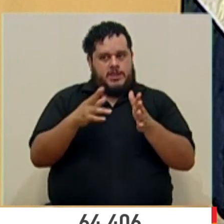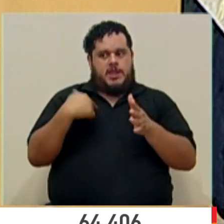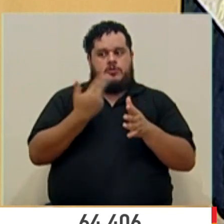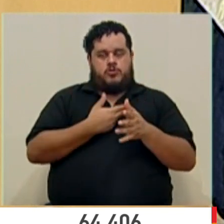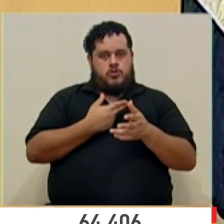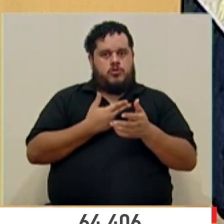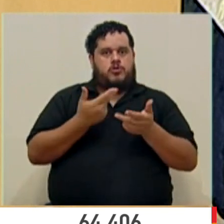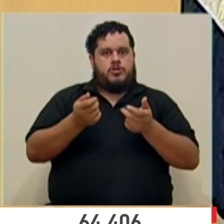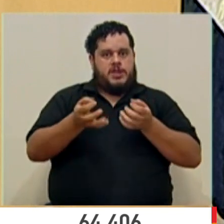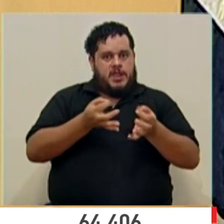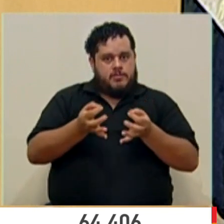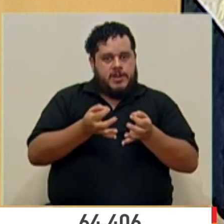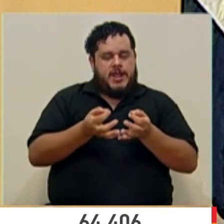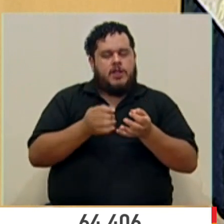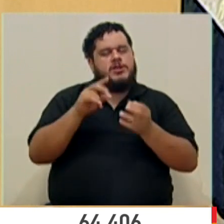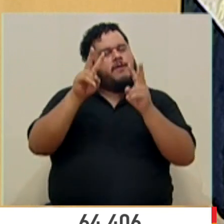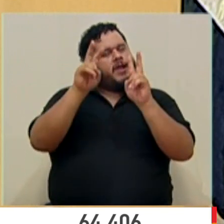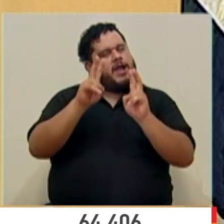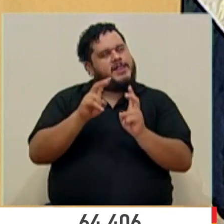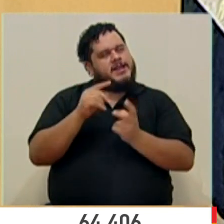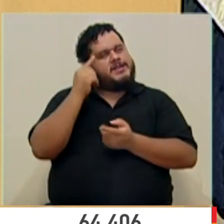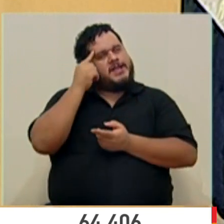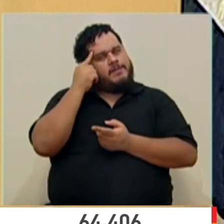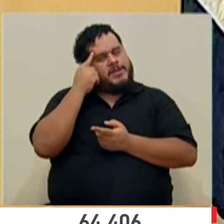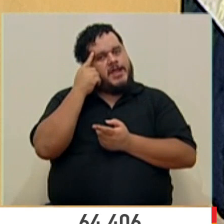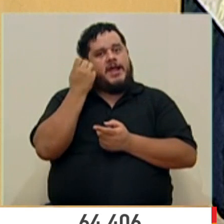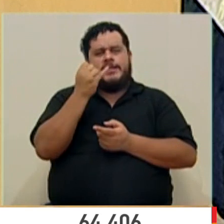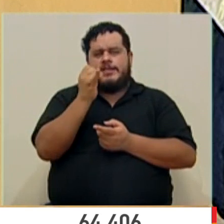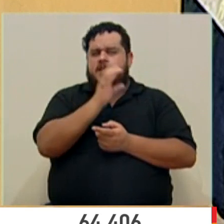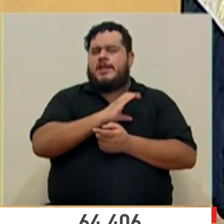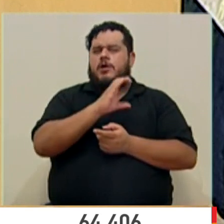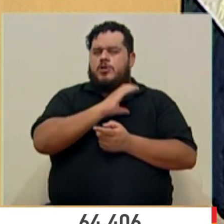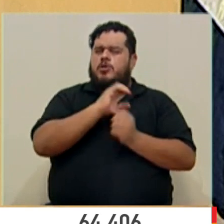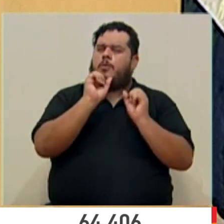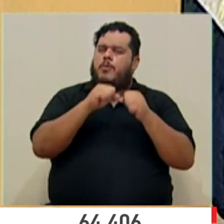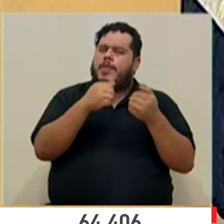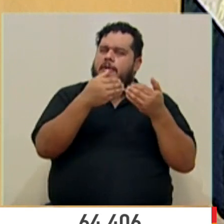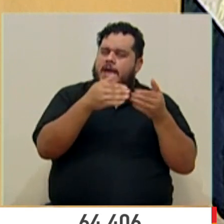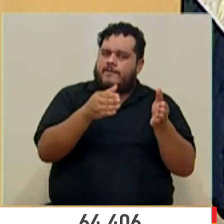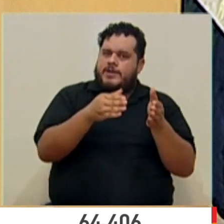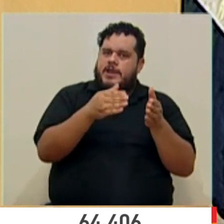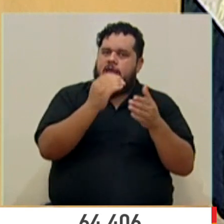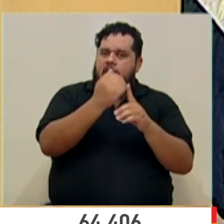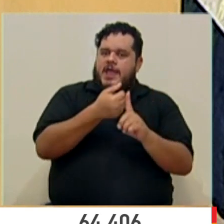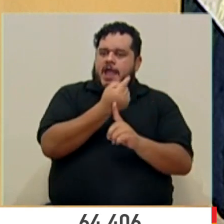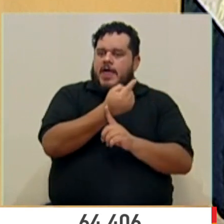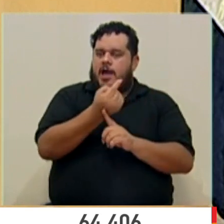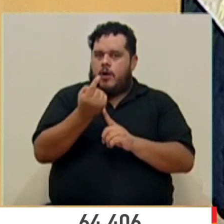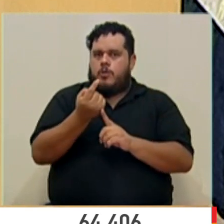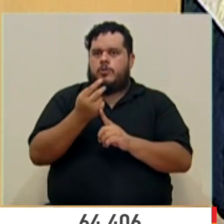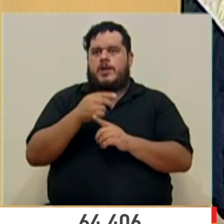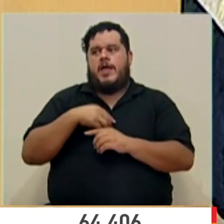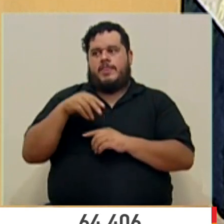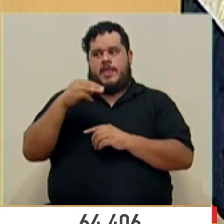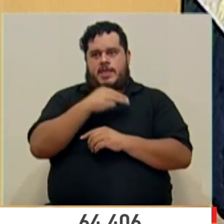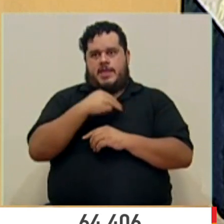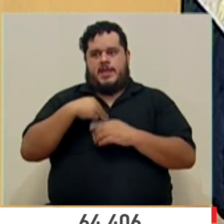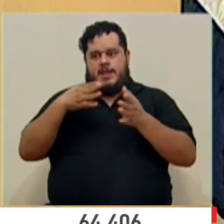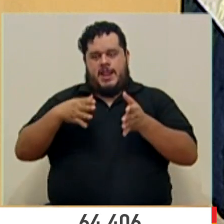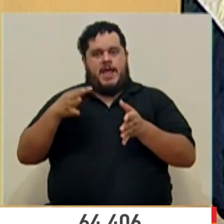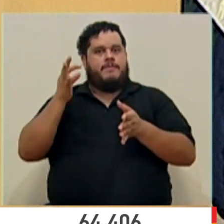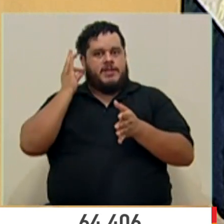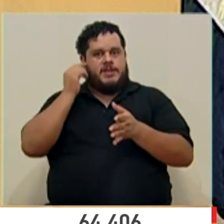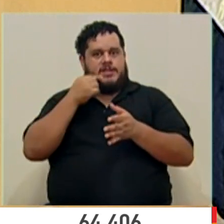explicado, si están en la condición de abrir cada una de las definiciones que la ministra ha